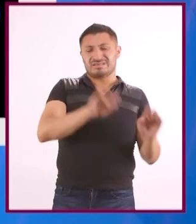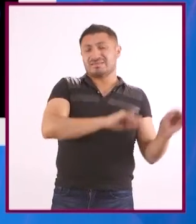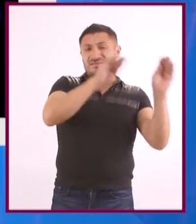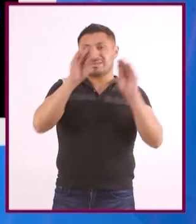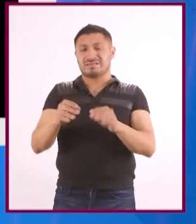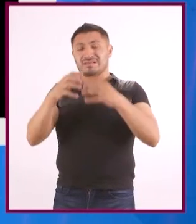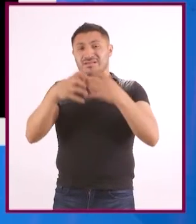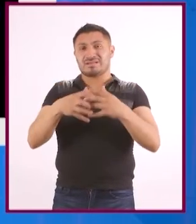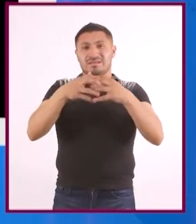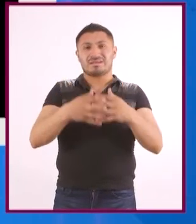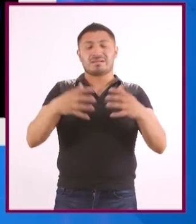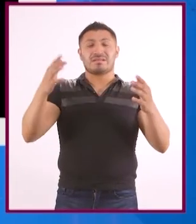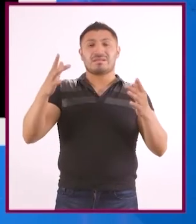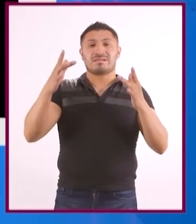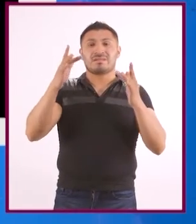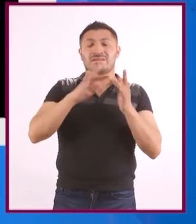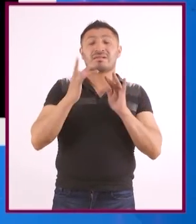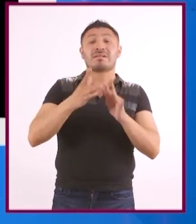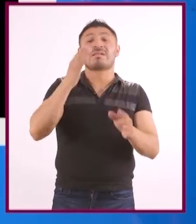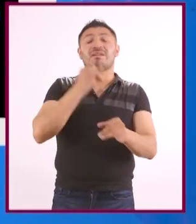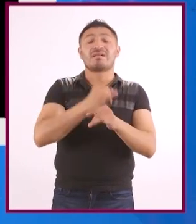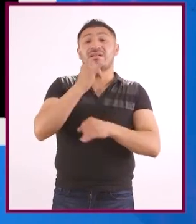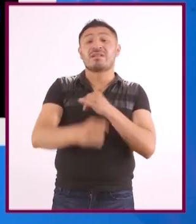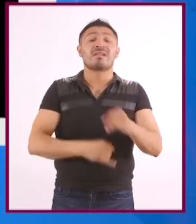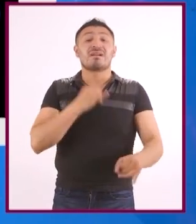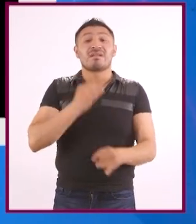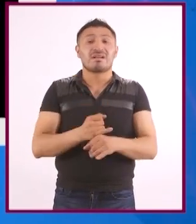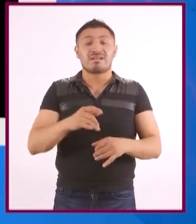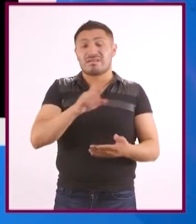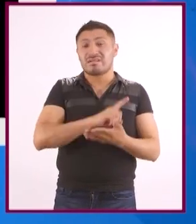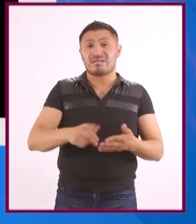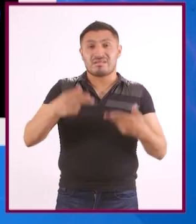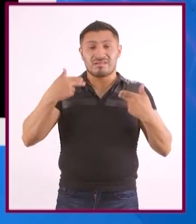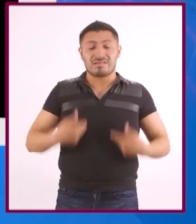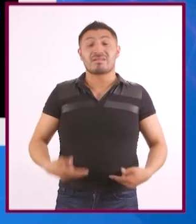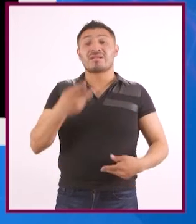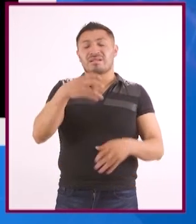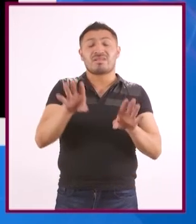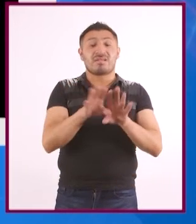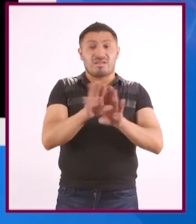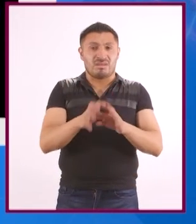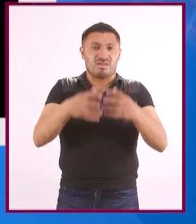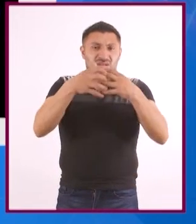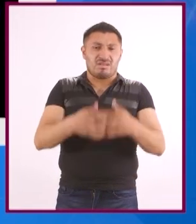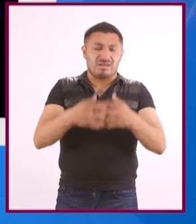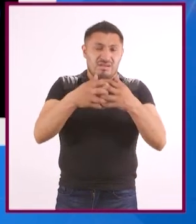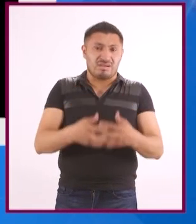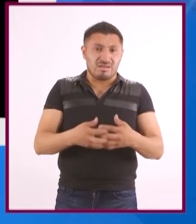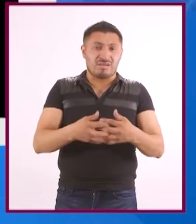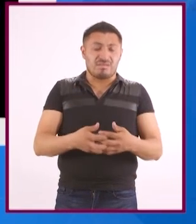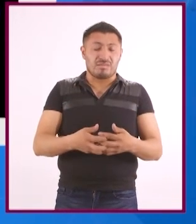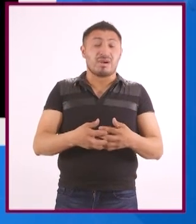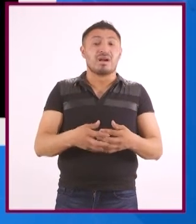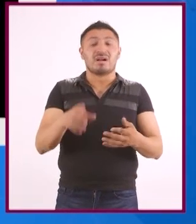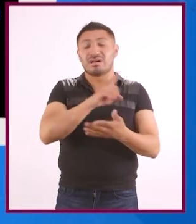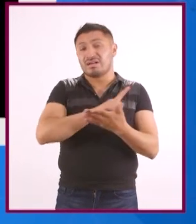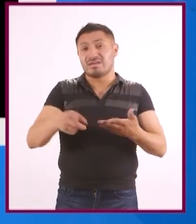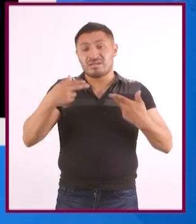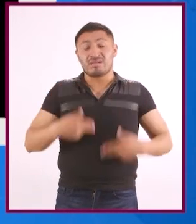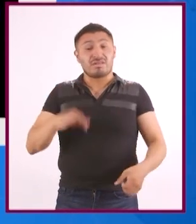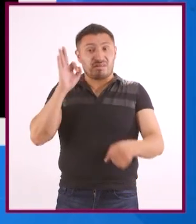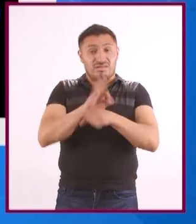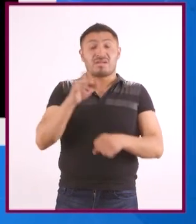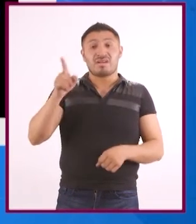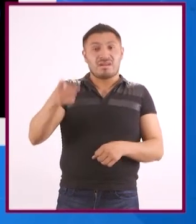Sistema Interamericano de Derechos Humanos, que es como el mecanismo de protección de los derechos humanos a nivel de las Américas, y ahí pues